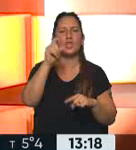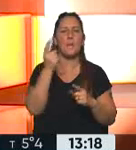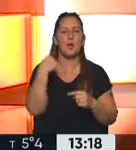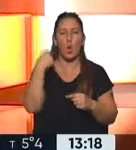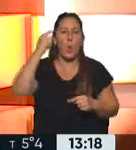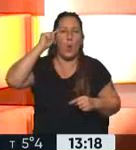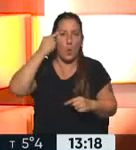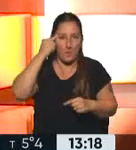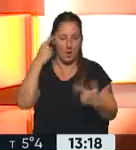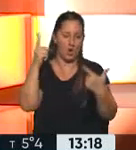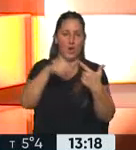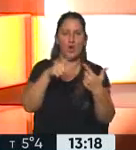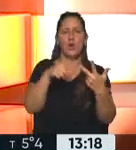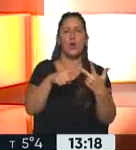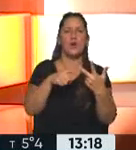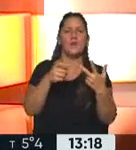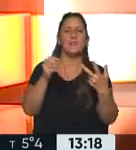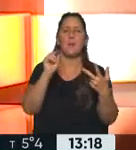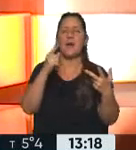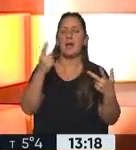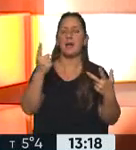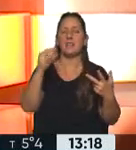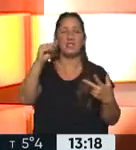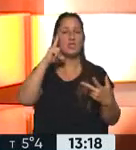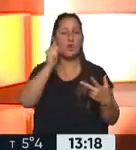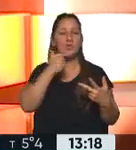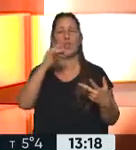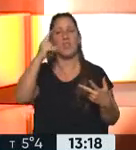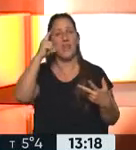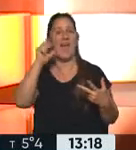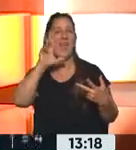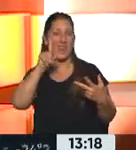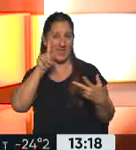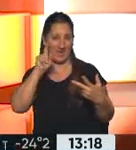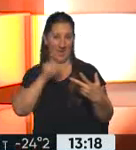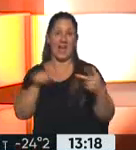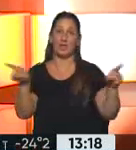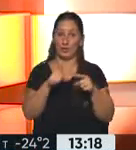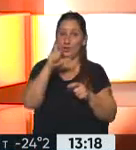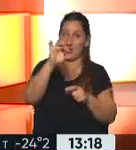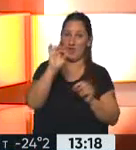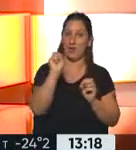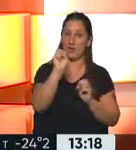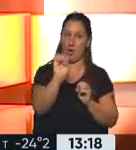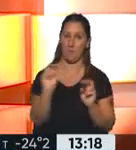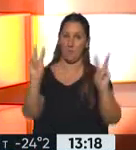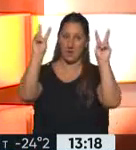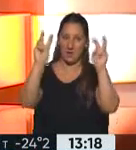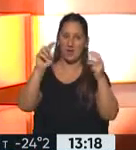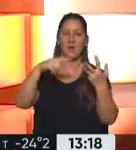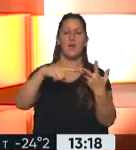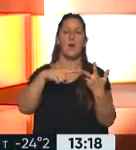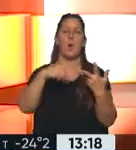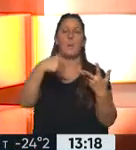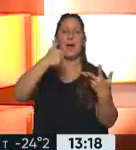Loco. Los Chicos de Aire grabaron en la canción que le da el nombre al disco, en la canción Vivir. Bueno, Mariana